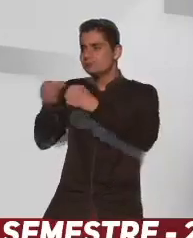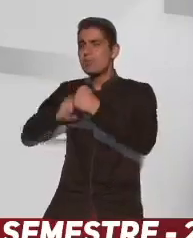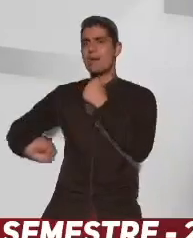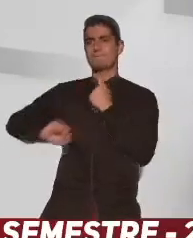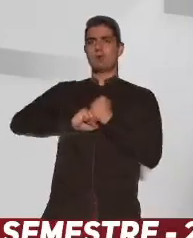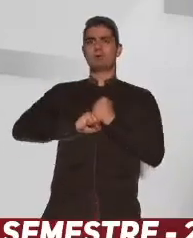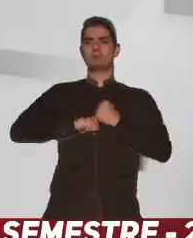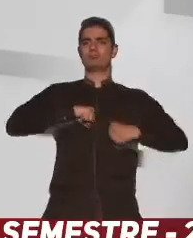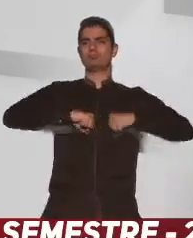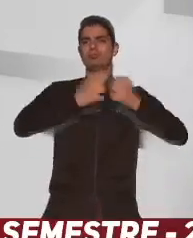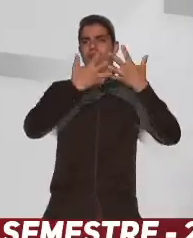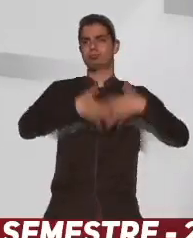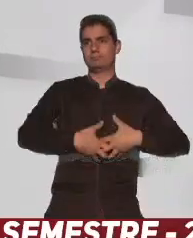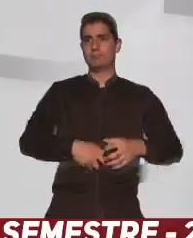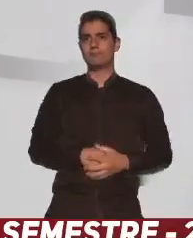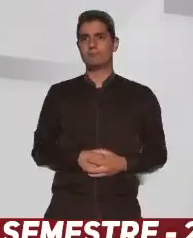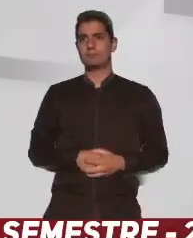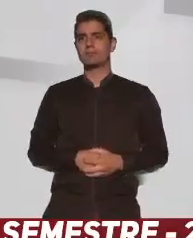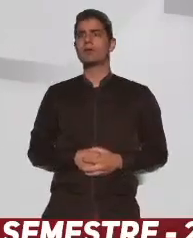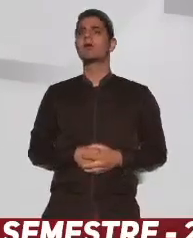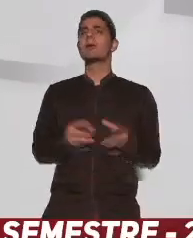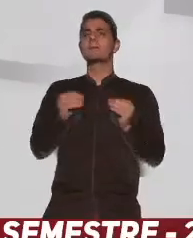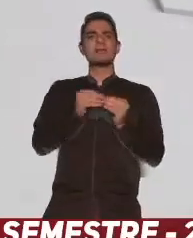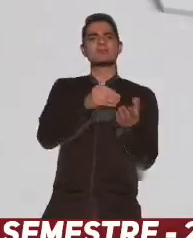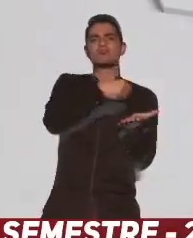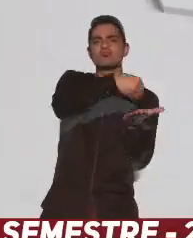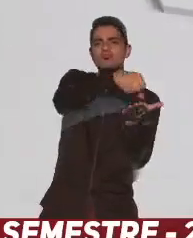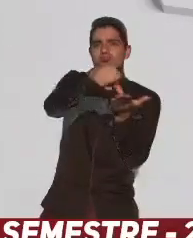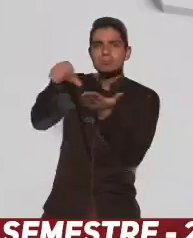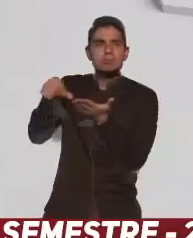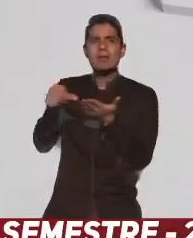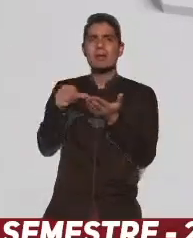438.000 millones de pesos. Adquisición de bienes y servicios por